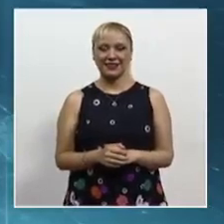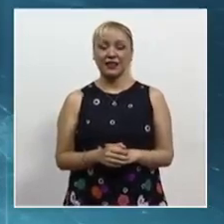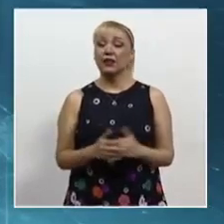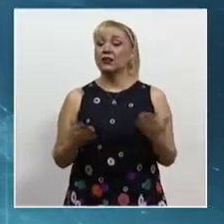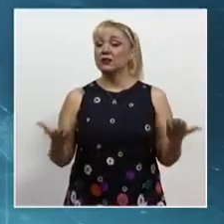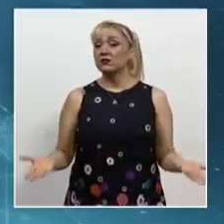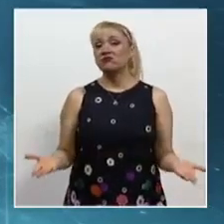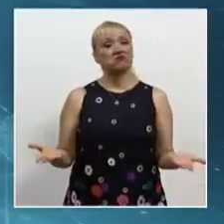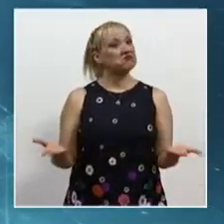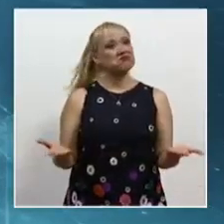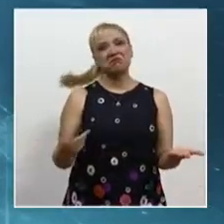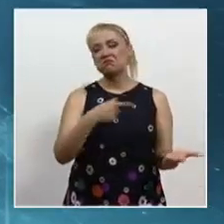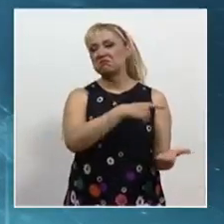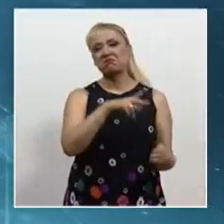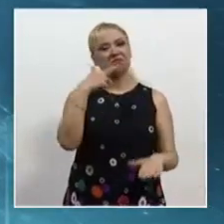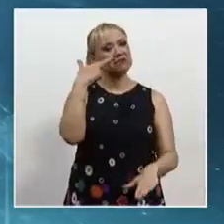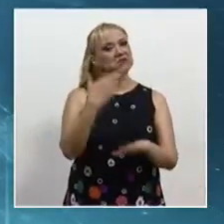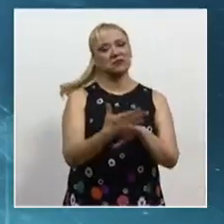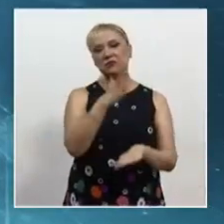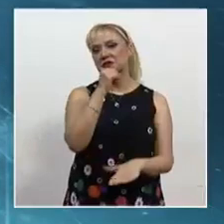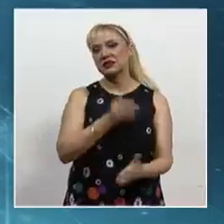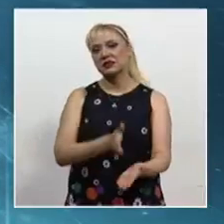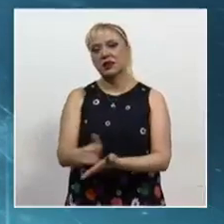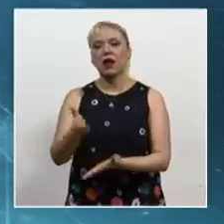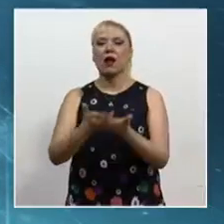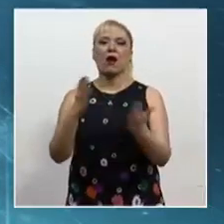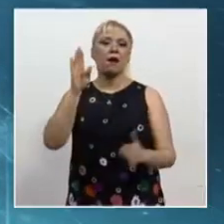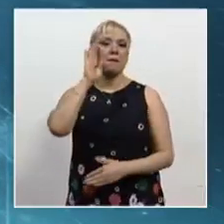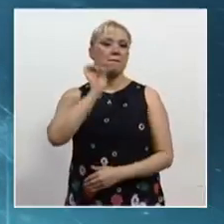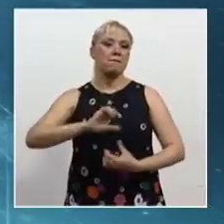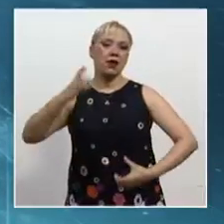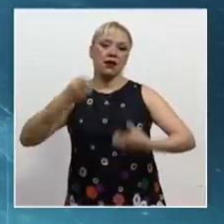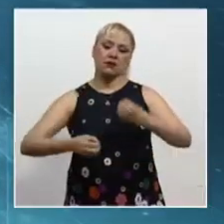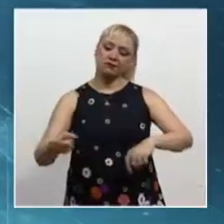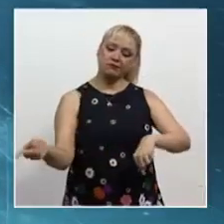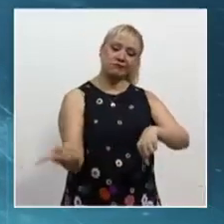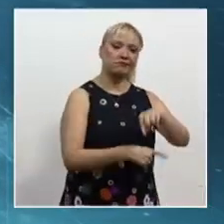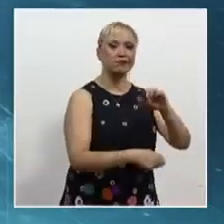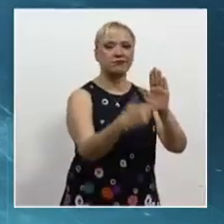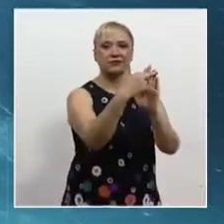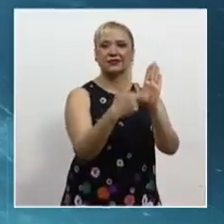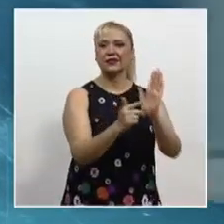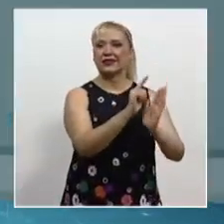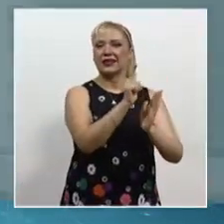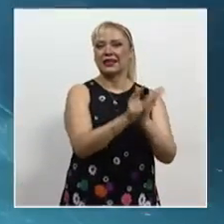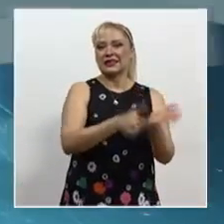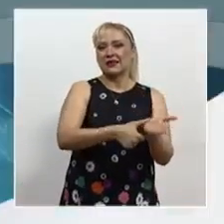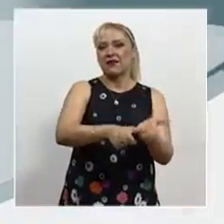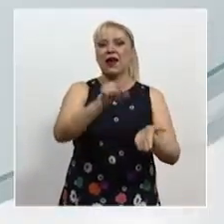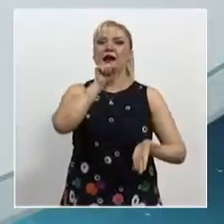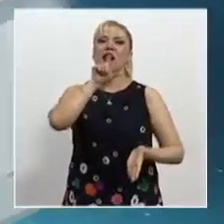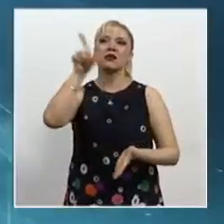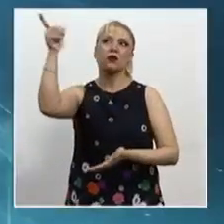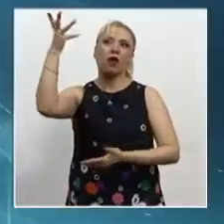Por carecer de facultades, el Pleno de Ministros invalidó reformas al Código de Procedimientos Civiles de Jalisco.